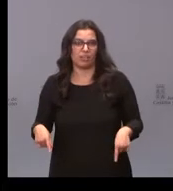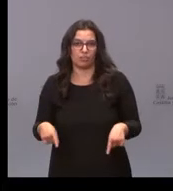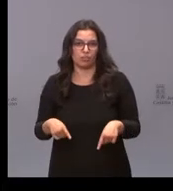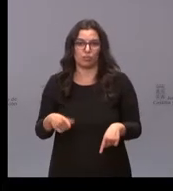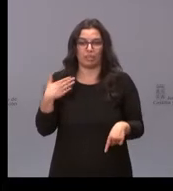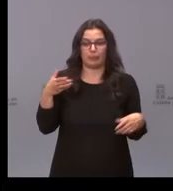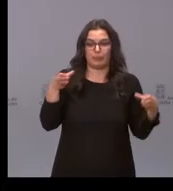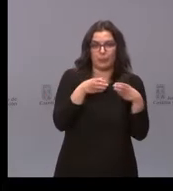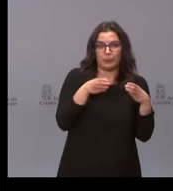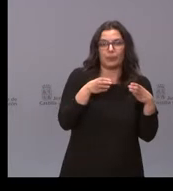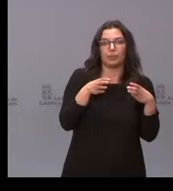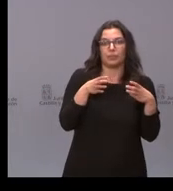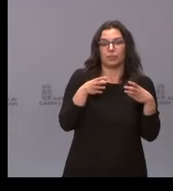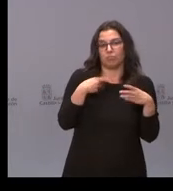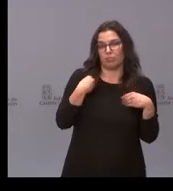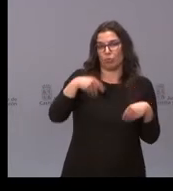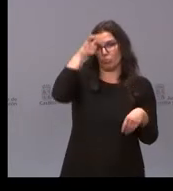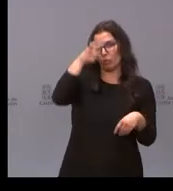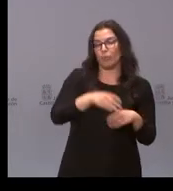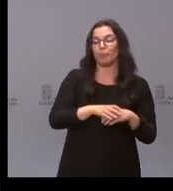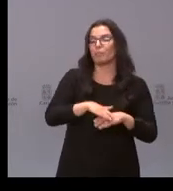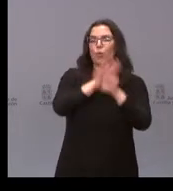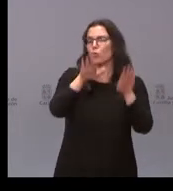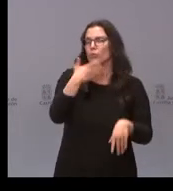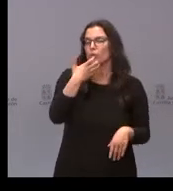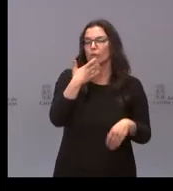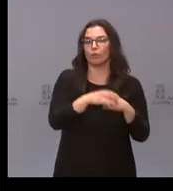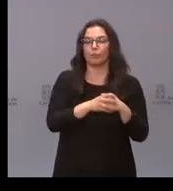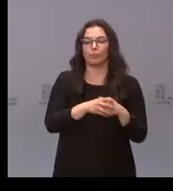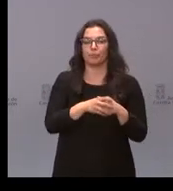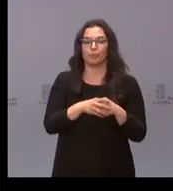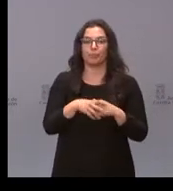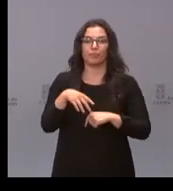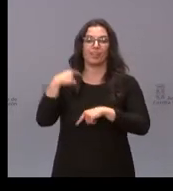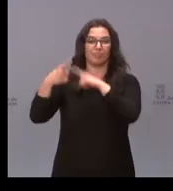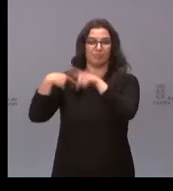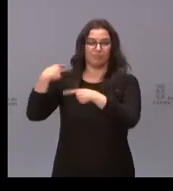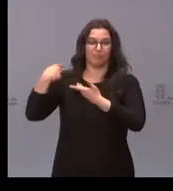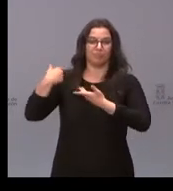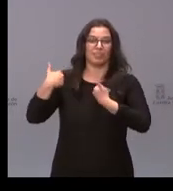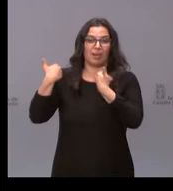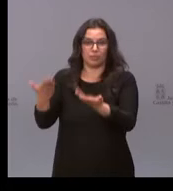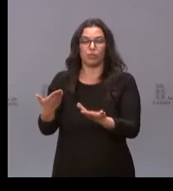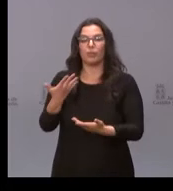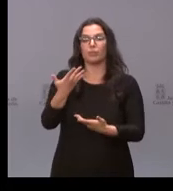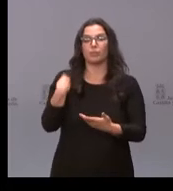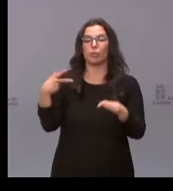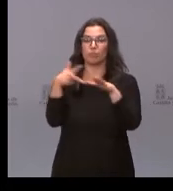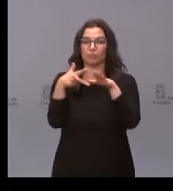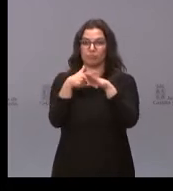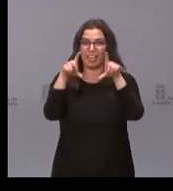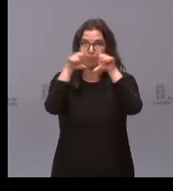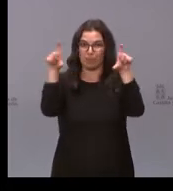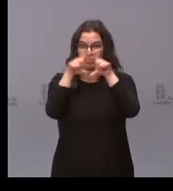pequeña explotación de ovino en el mundo rural y el último supuesto una transmisión del 50 por ciento de las participaciones de una